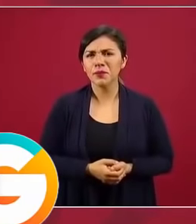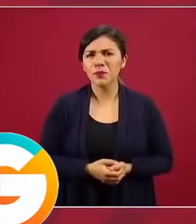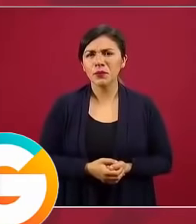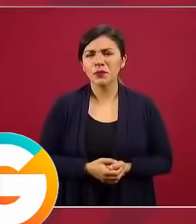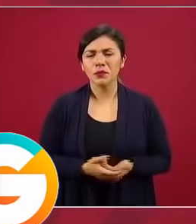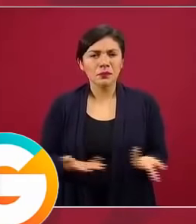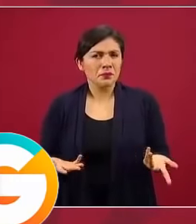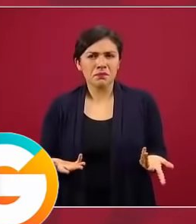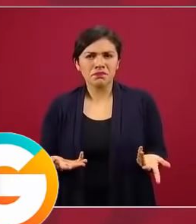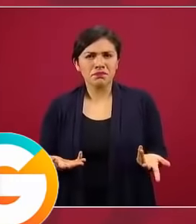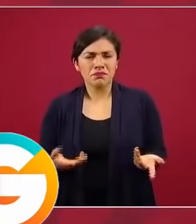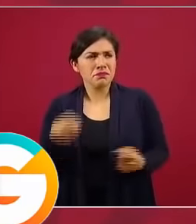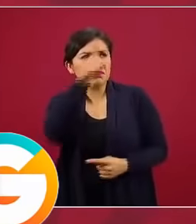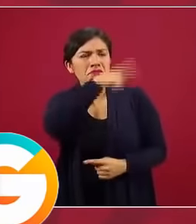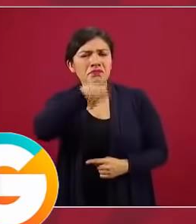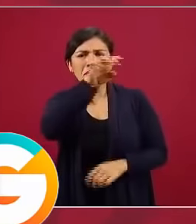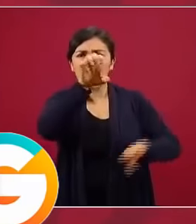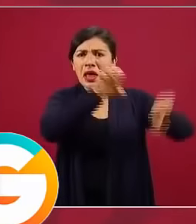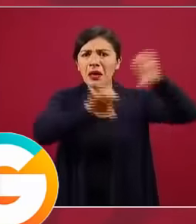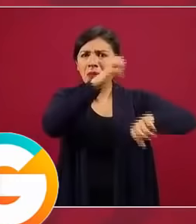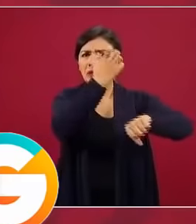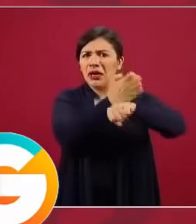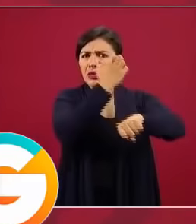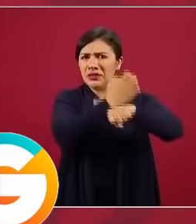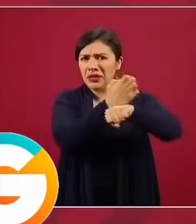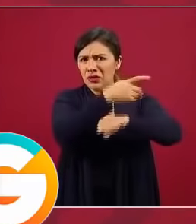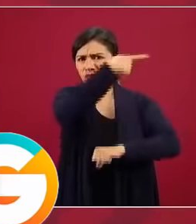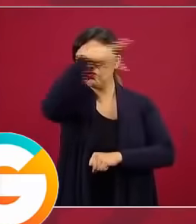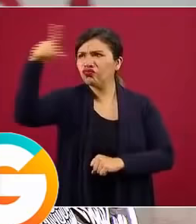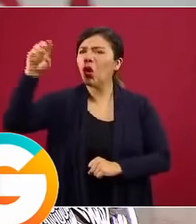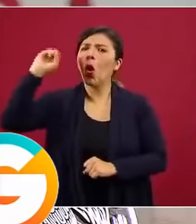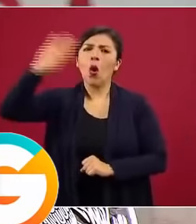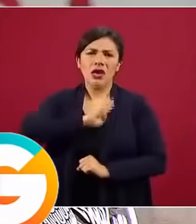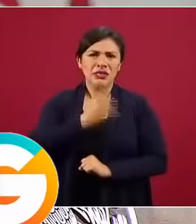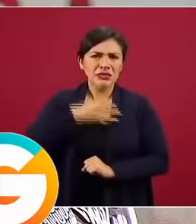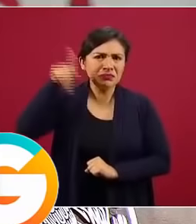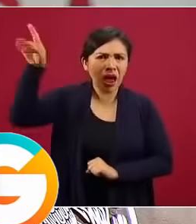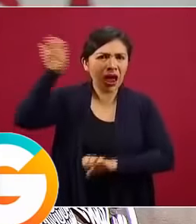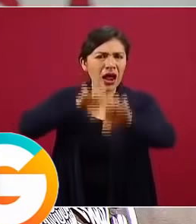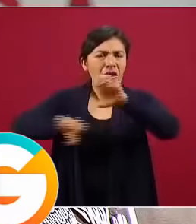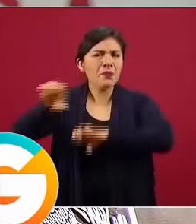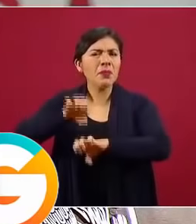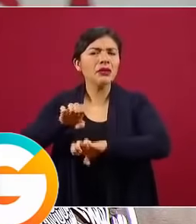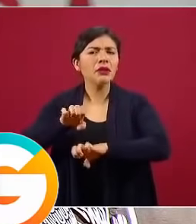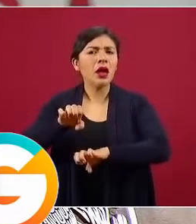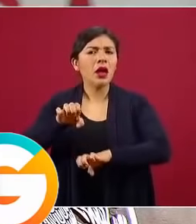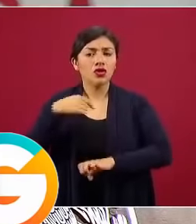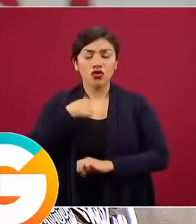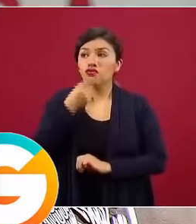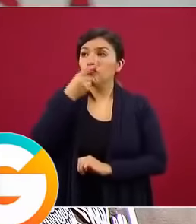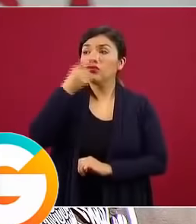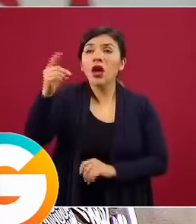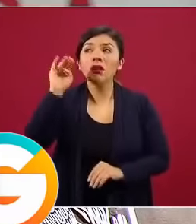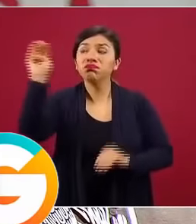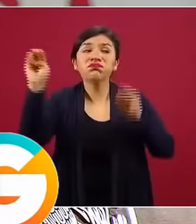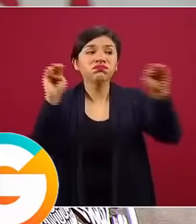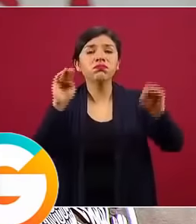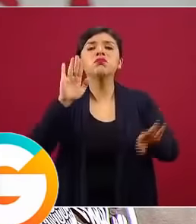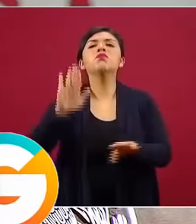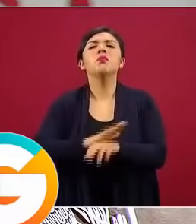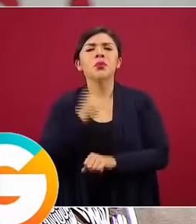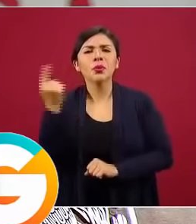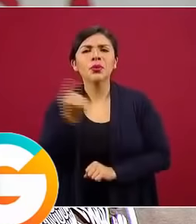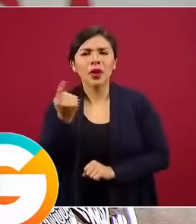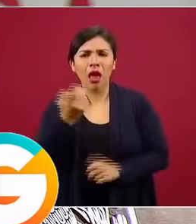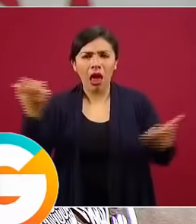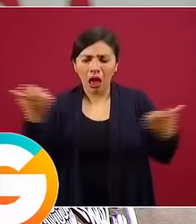Cuando a los empresarios de Estados Unidos, a los empresarios de España, les informemos por qué